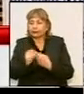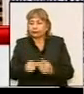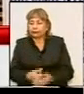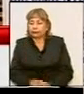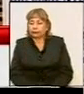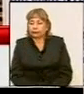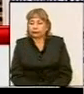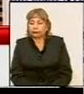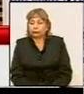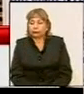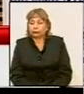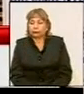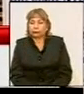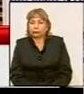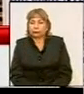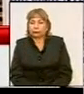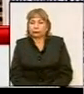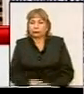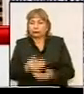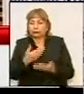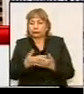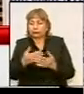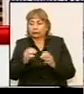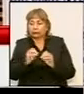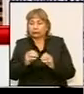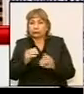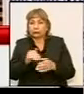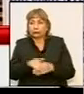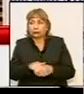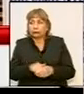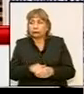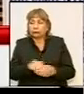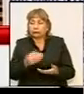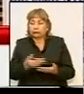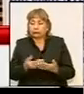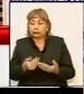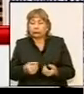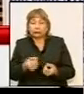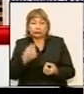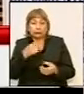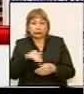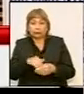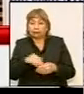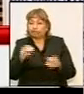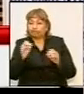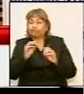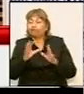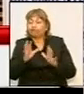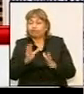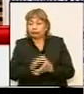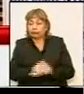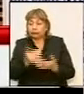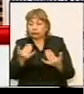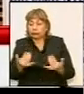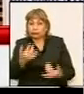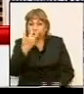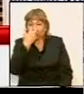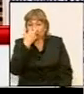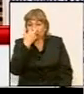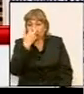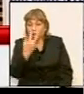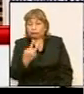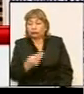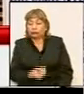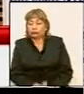más difícil. Pero si tenemos los recursos en la misma región, en verdad es un crimen que no podemos resolverlo hoy día por inadecuada